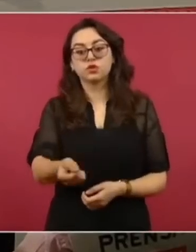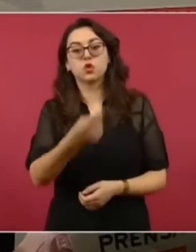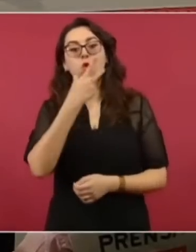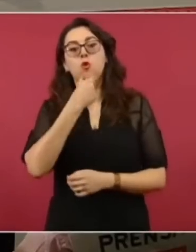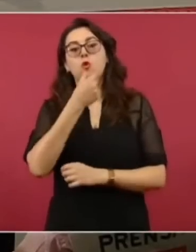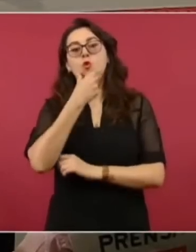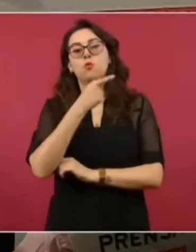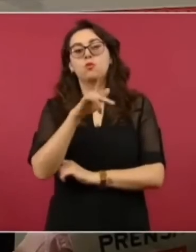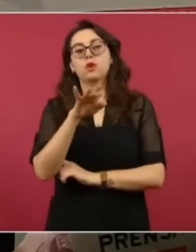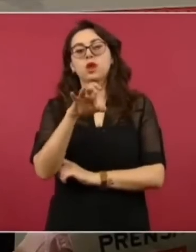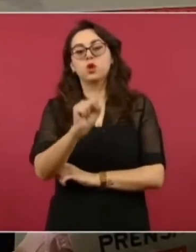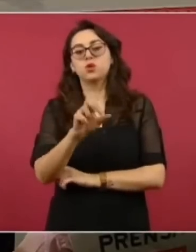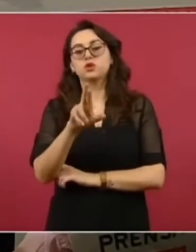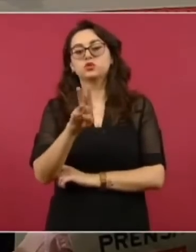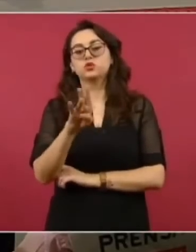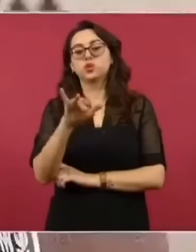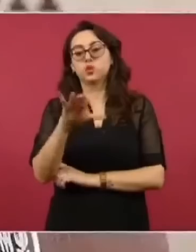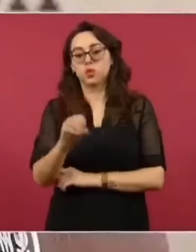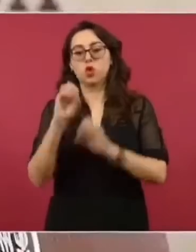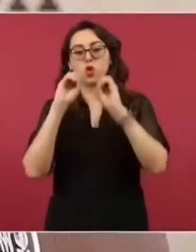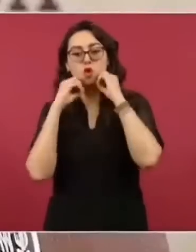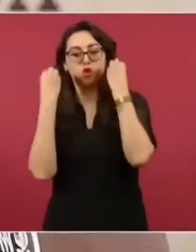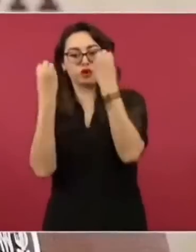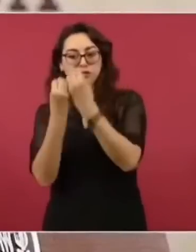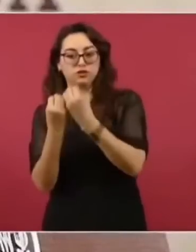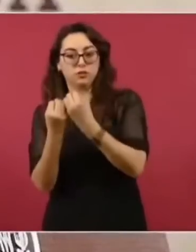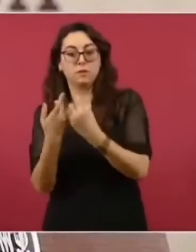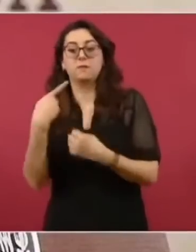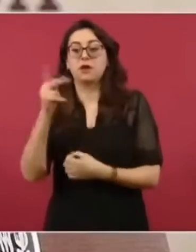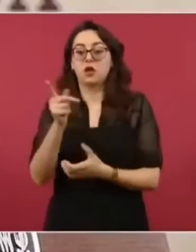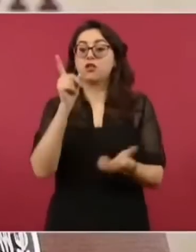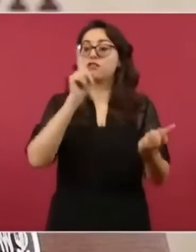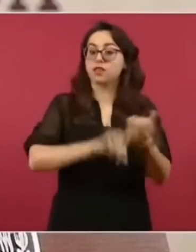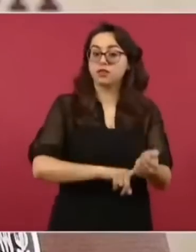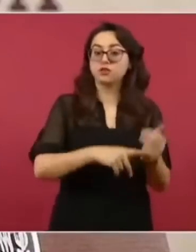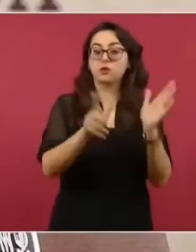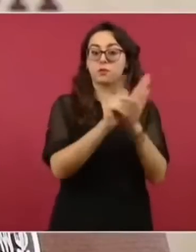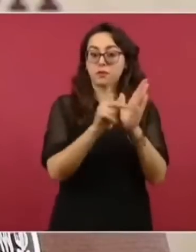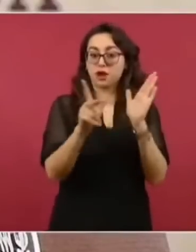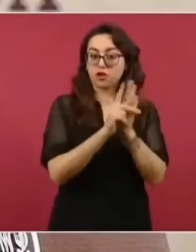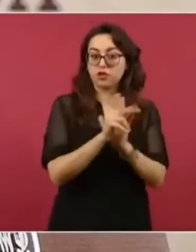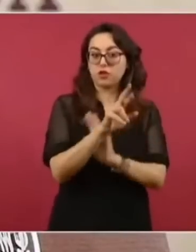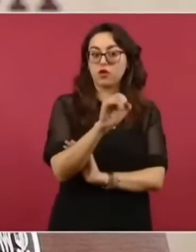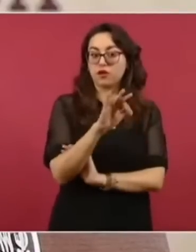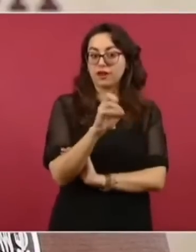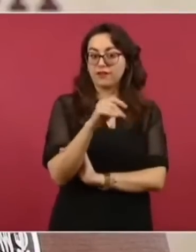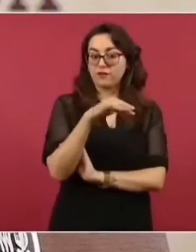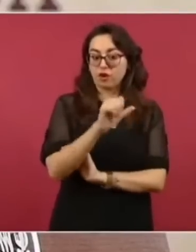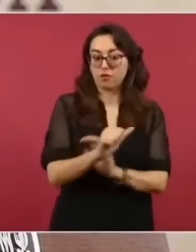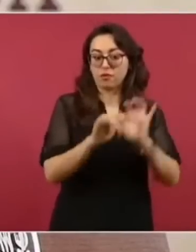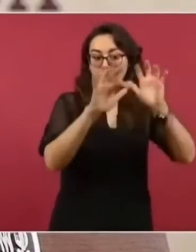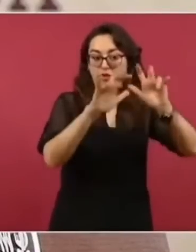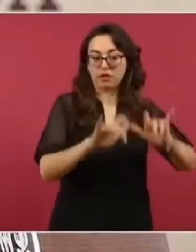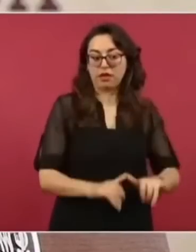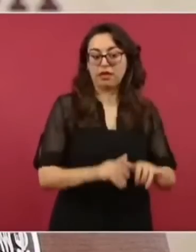articulista del diario Reforma, donde escribe sobre populismo y contra el gobierno del presidente López